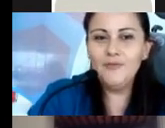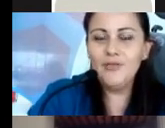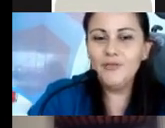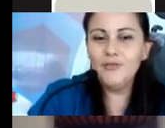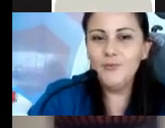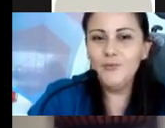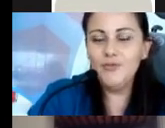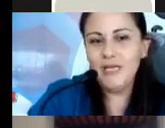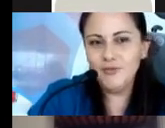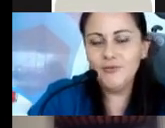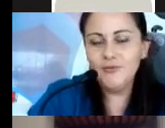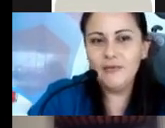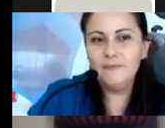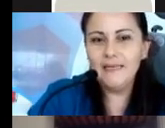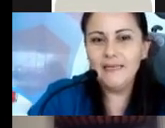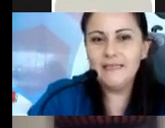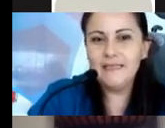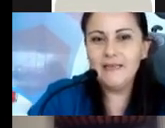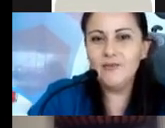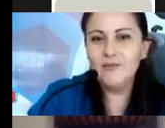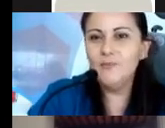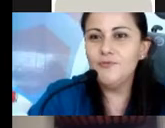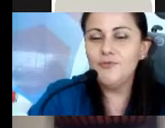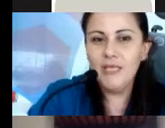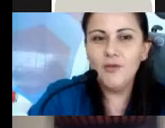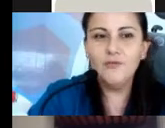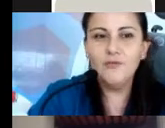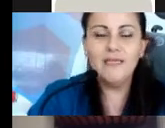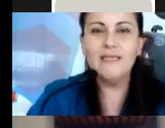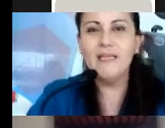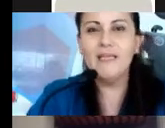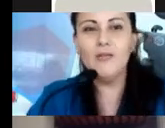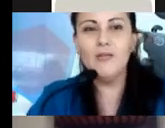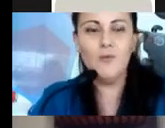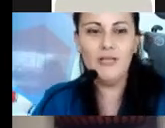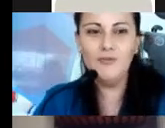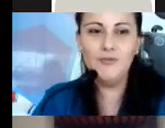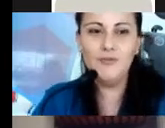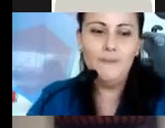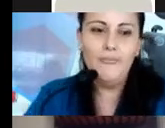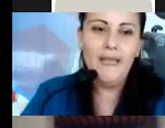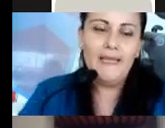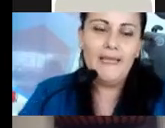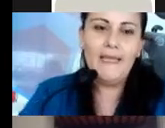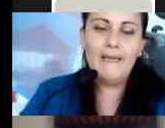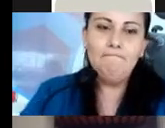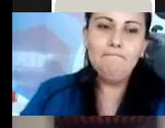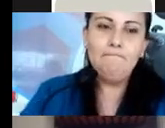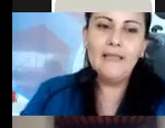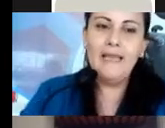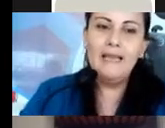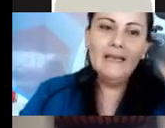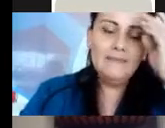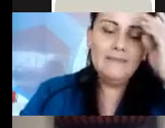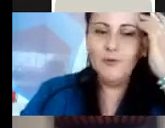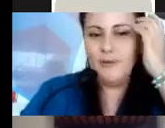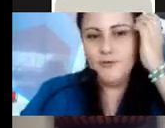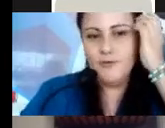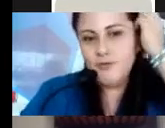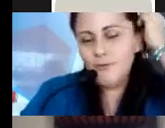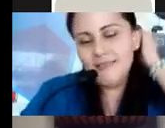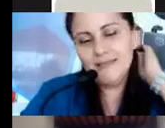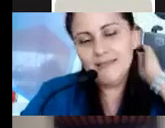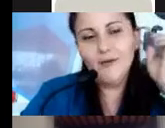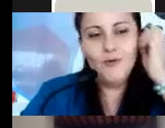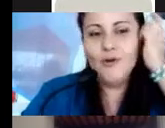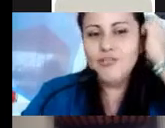Víctor es un muchacho de parálisis cerebral Growth Motor 5, tiene 34 años y él, bueno, pasó toda su